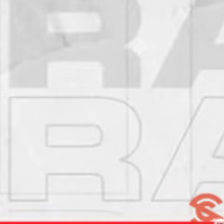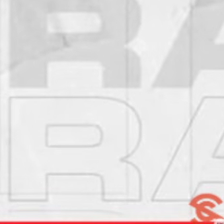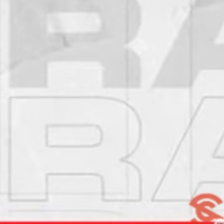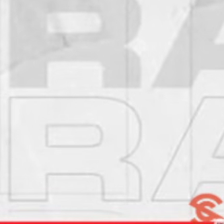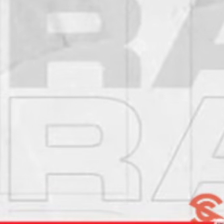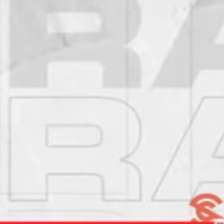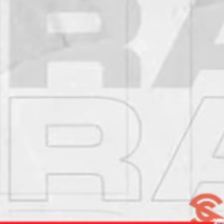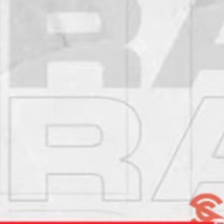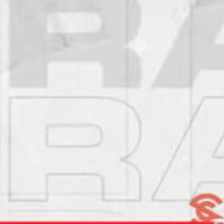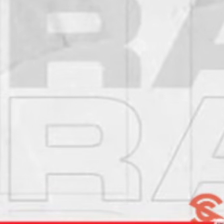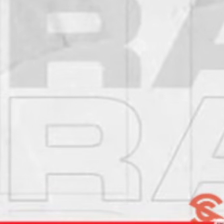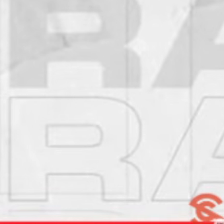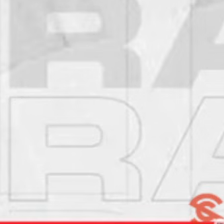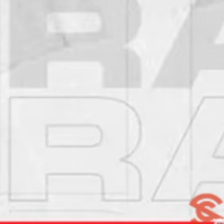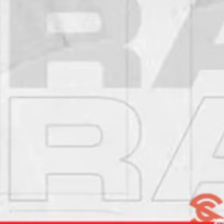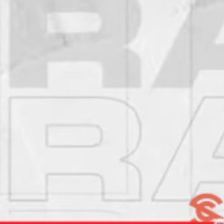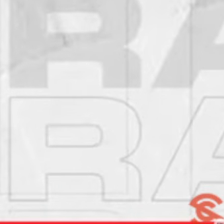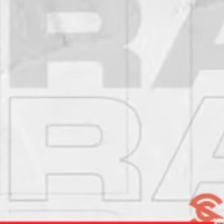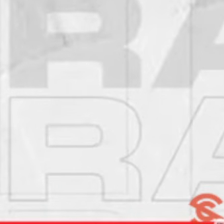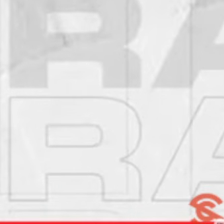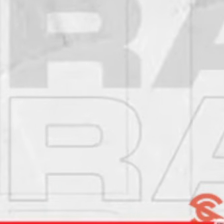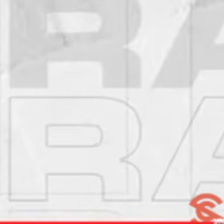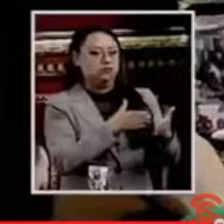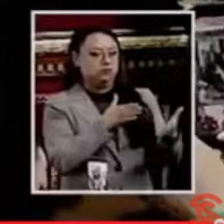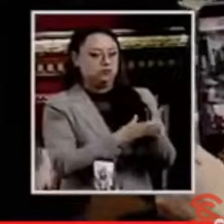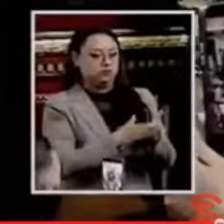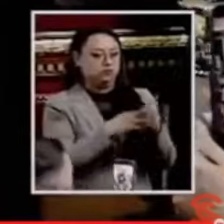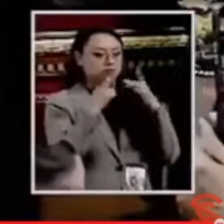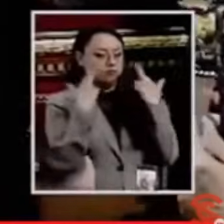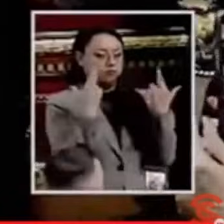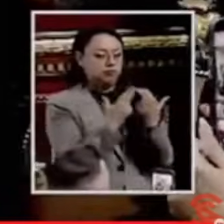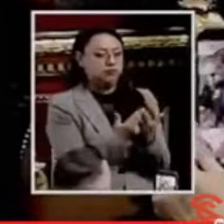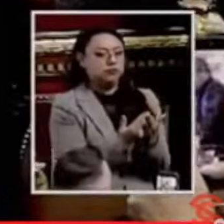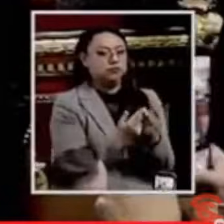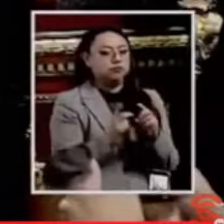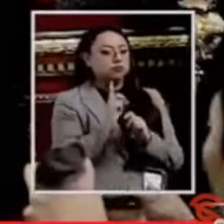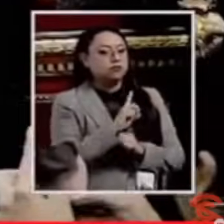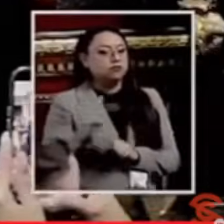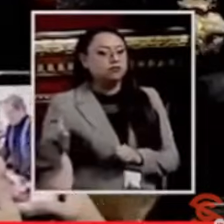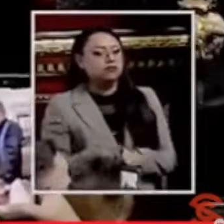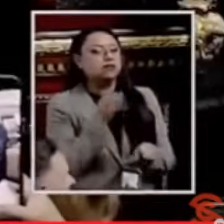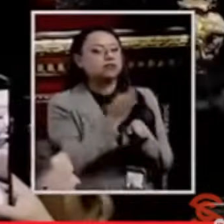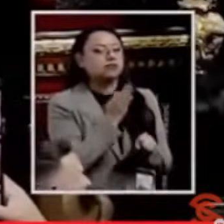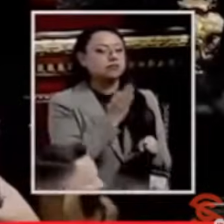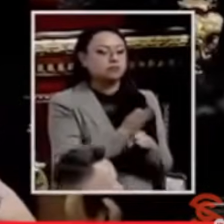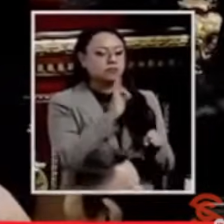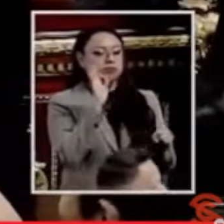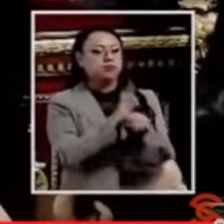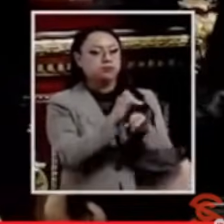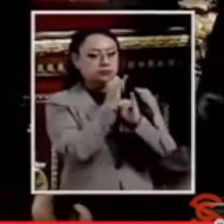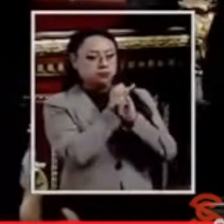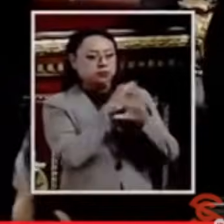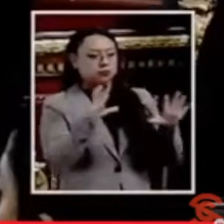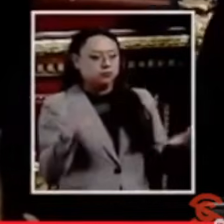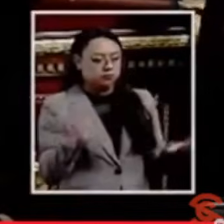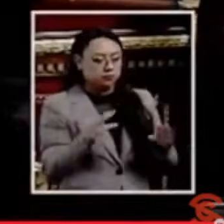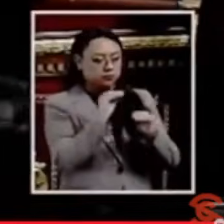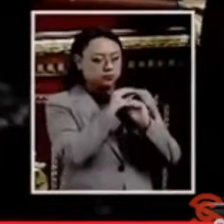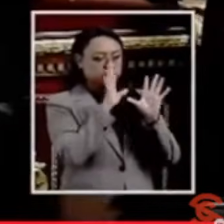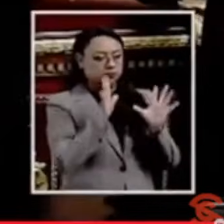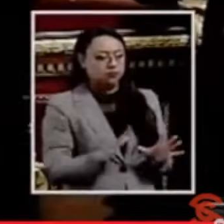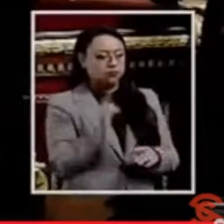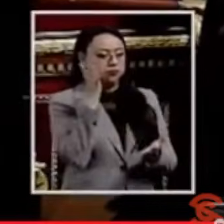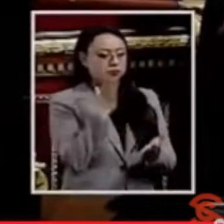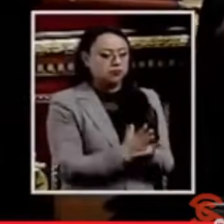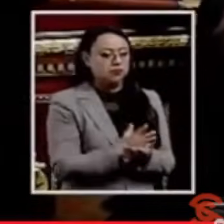que la derecha ya no tiene ningún otro medio, ningún otro recurso, y pues se dedicaban a defender, ojalá lo